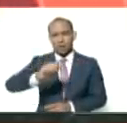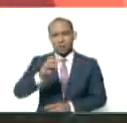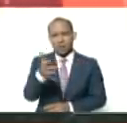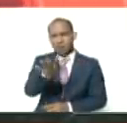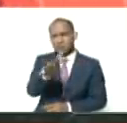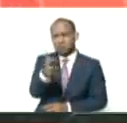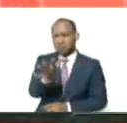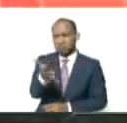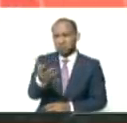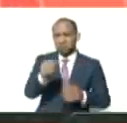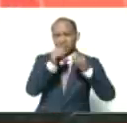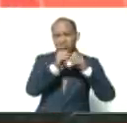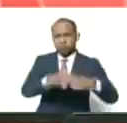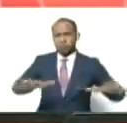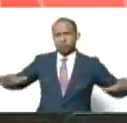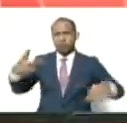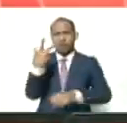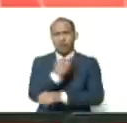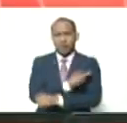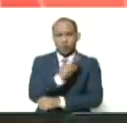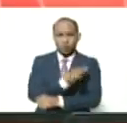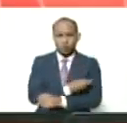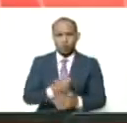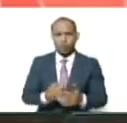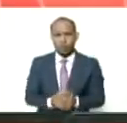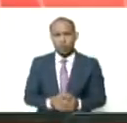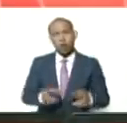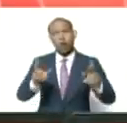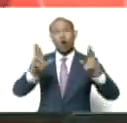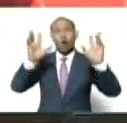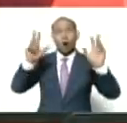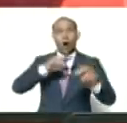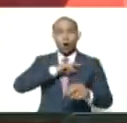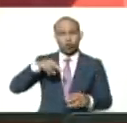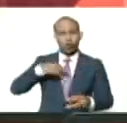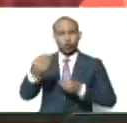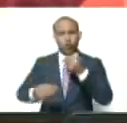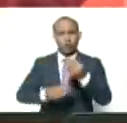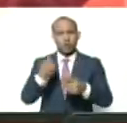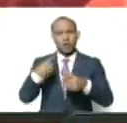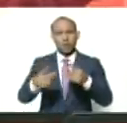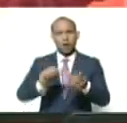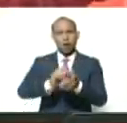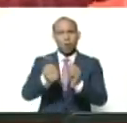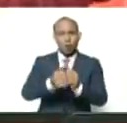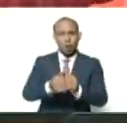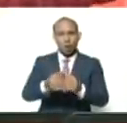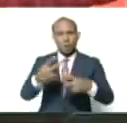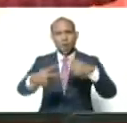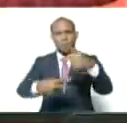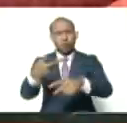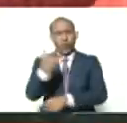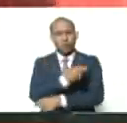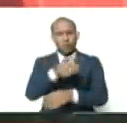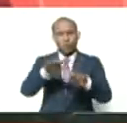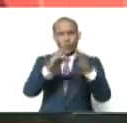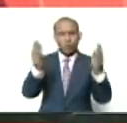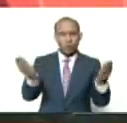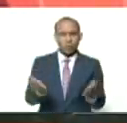para la expansión de la vacunación. Ojalá la cumplamos, porque hay problemas en la producción de vacunas en el mundo.